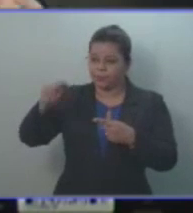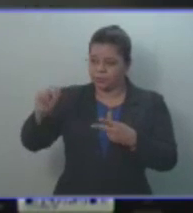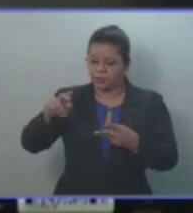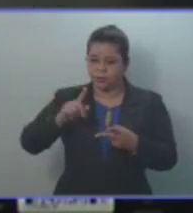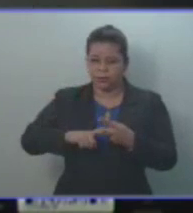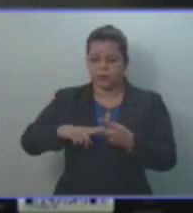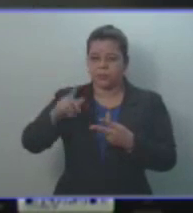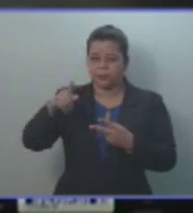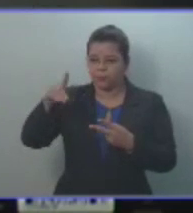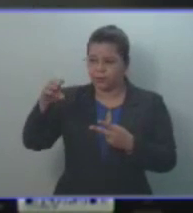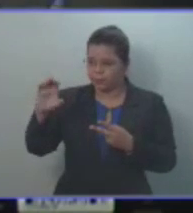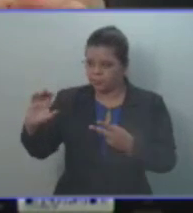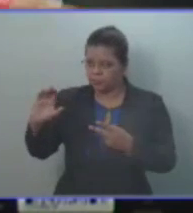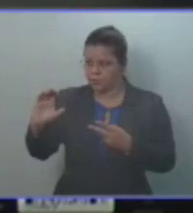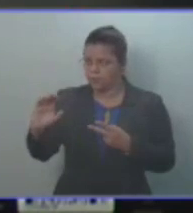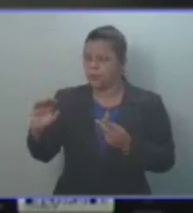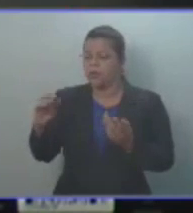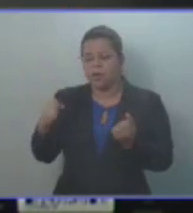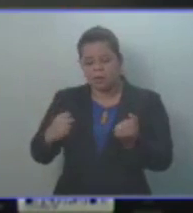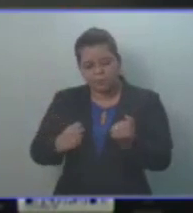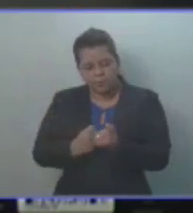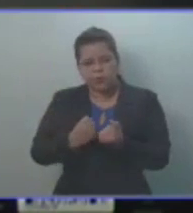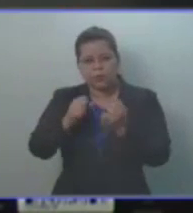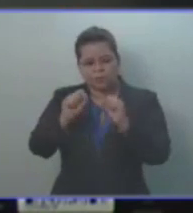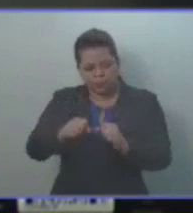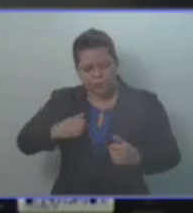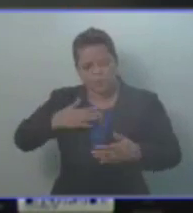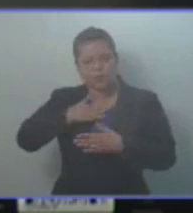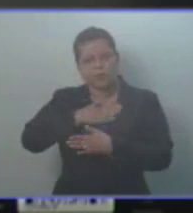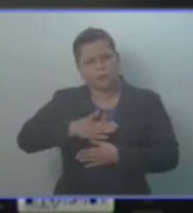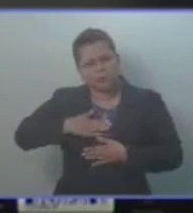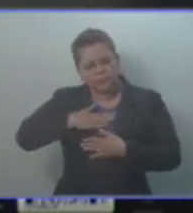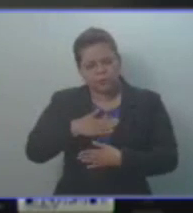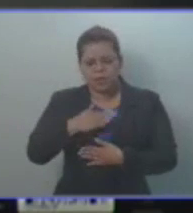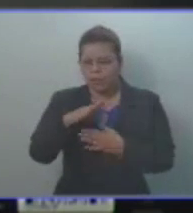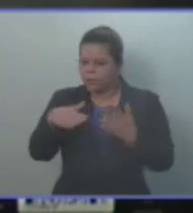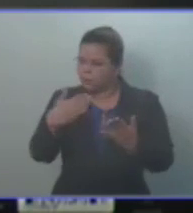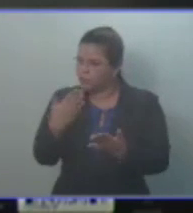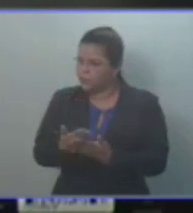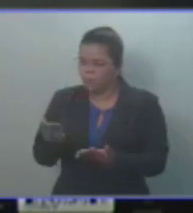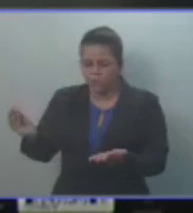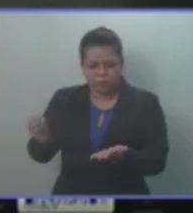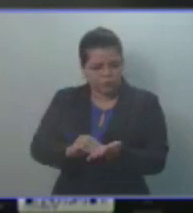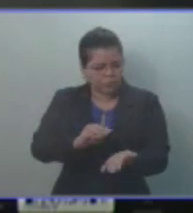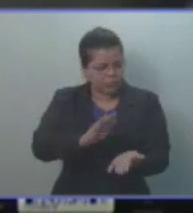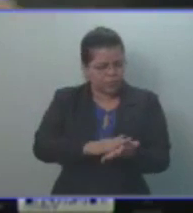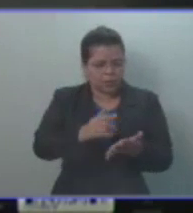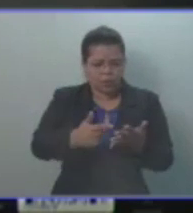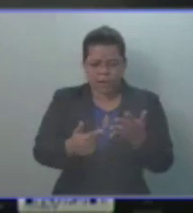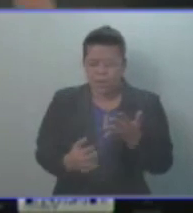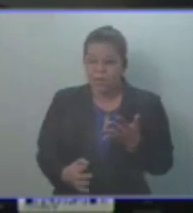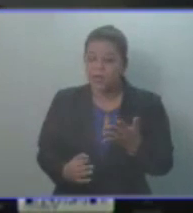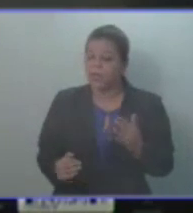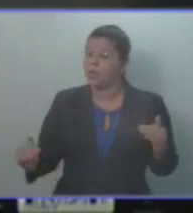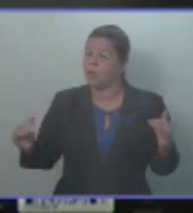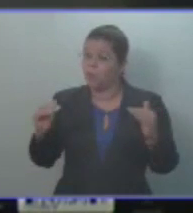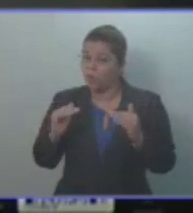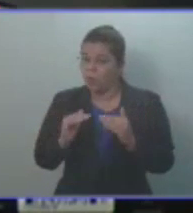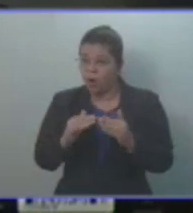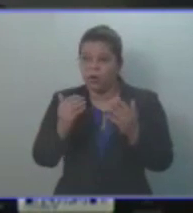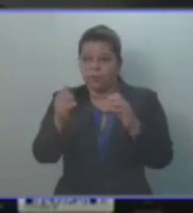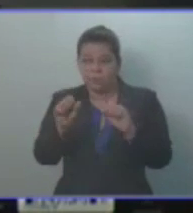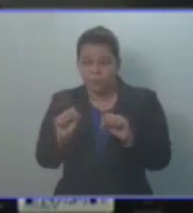las MIPYMES para que puedan gozar de los incentivos previstos en la ley, pero además para que puedan